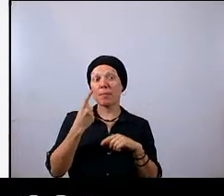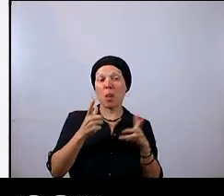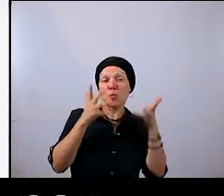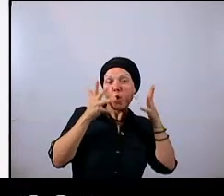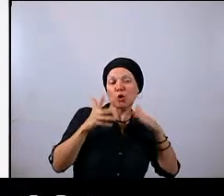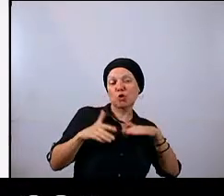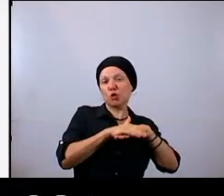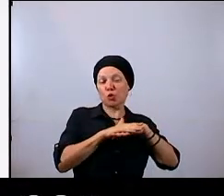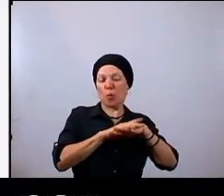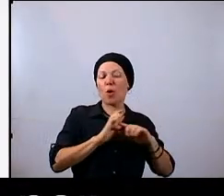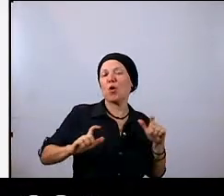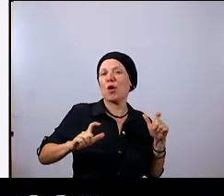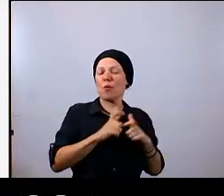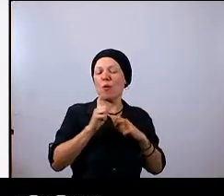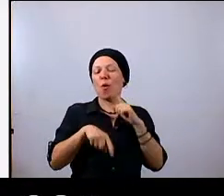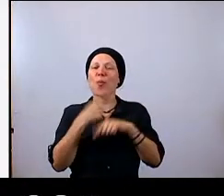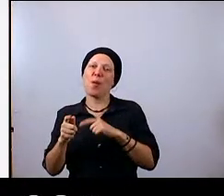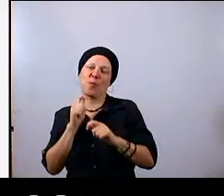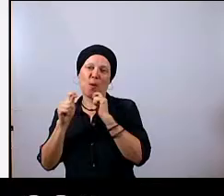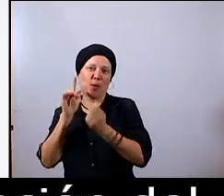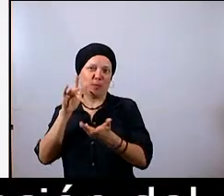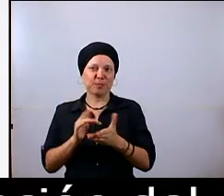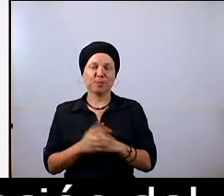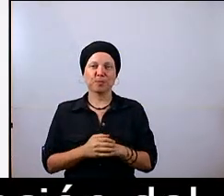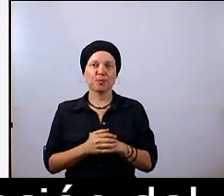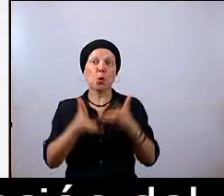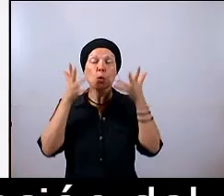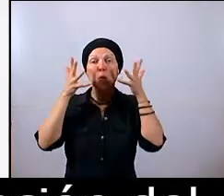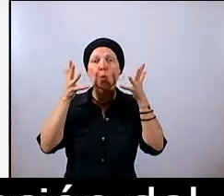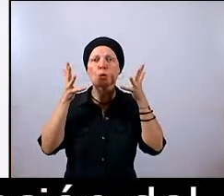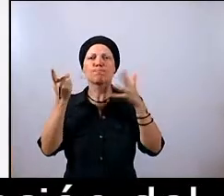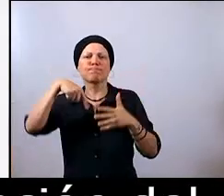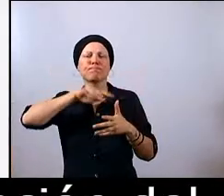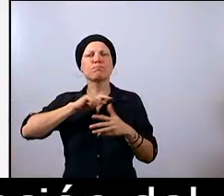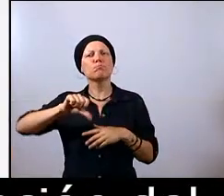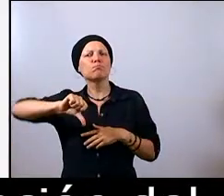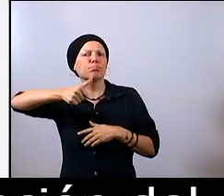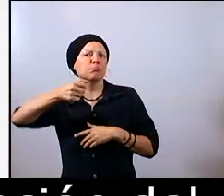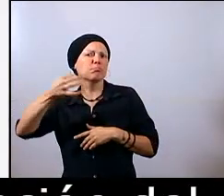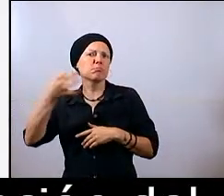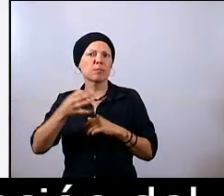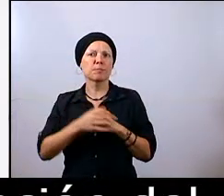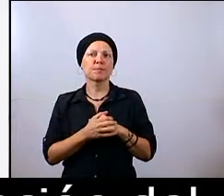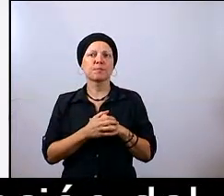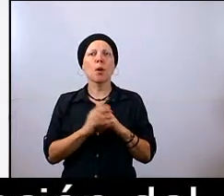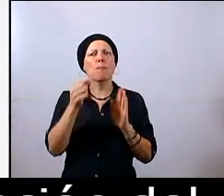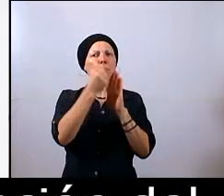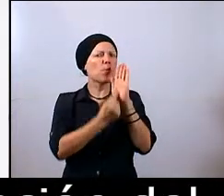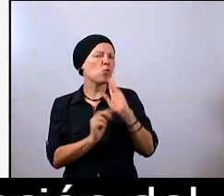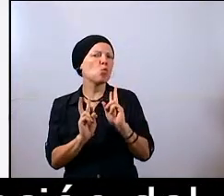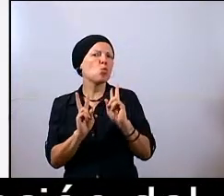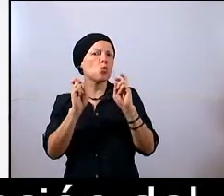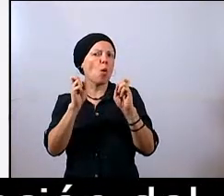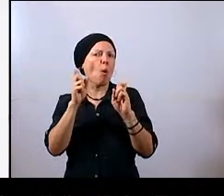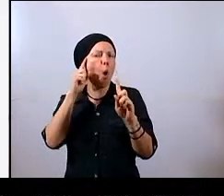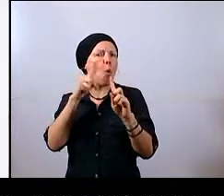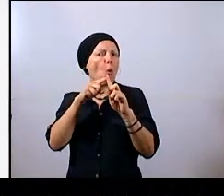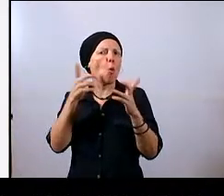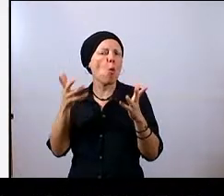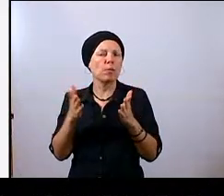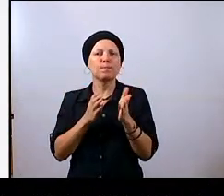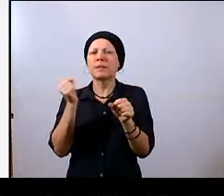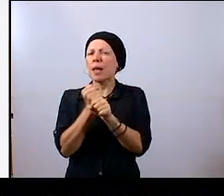la celebración del Consejo de Gobierno, un consejo en el que hemos autorizado nuevas medidas para incentivar el